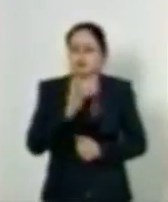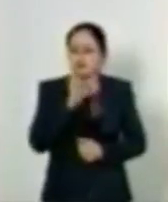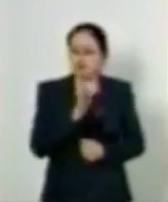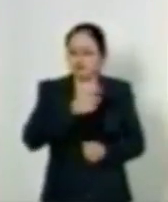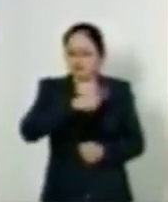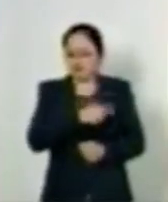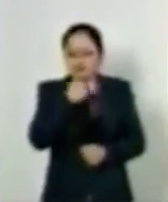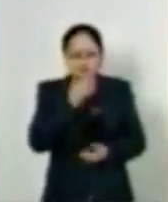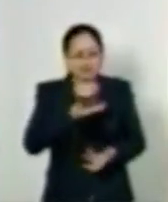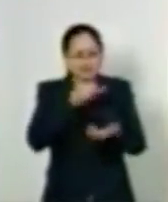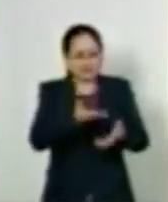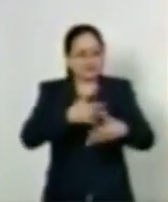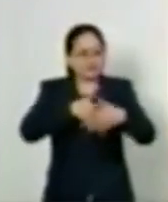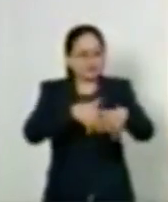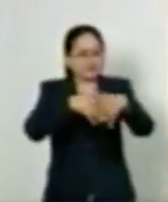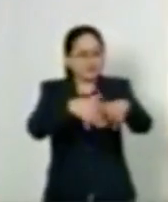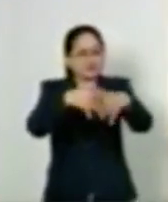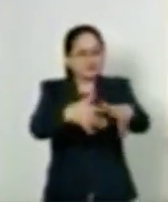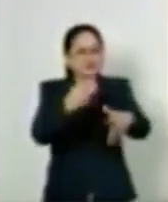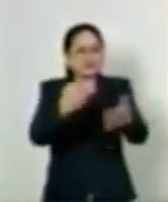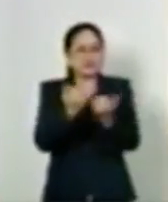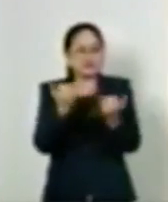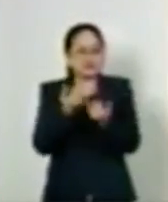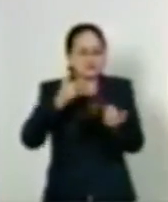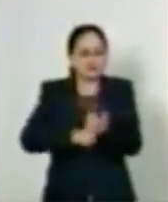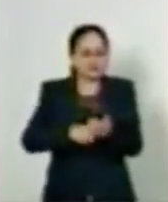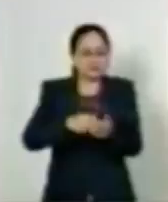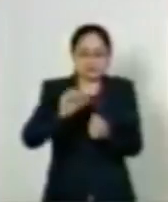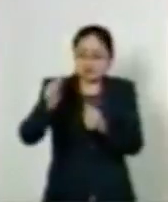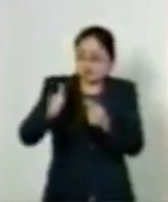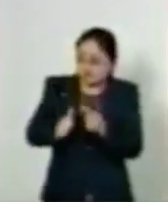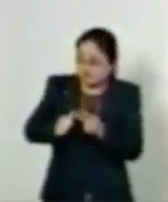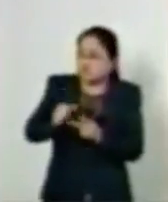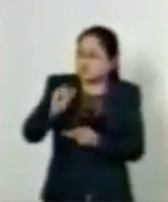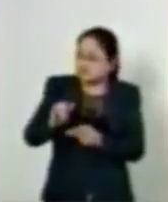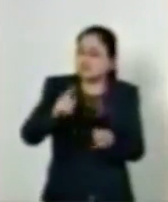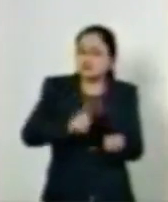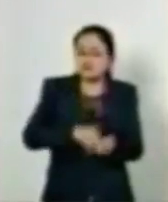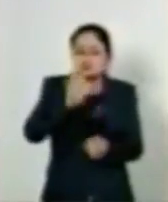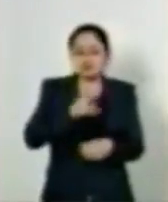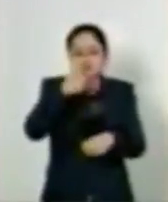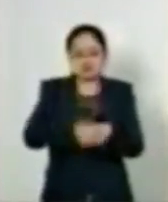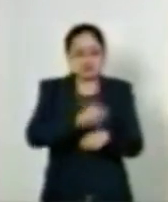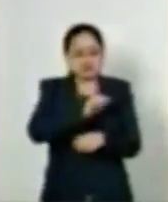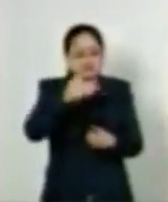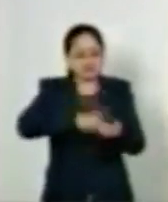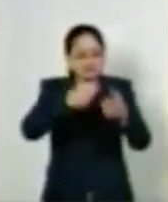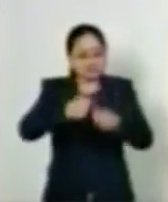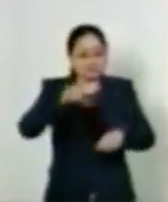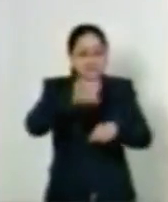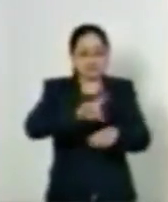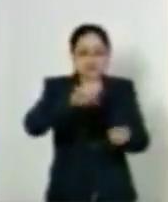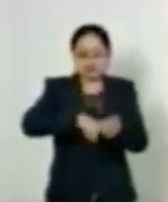que las movilizaciones y protestas de otra naturaleza sí puedan ser consideradas amenazas a la seguridad